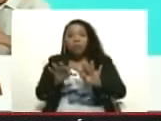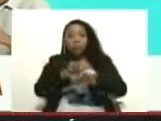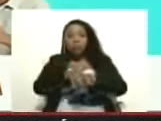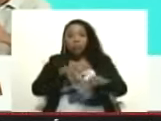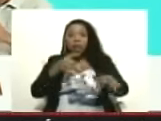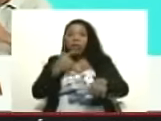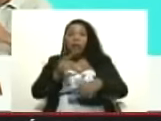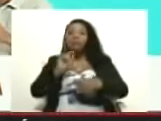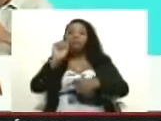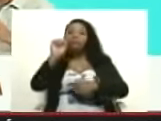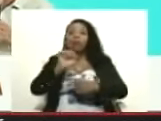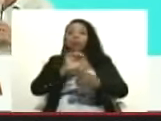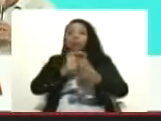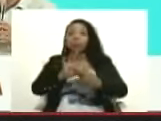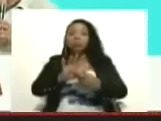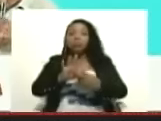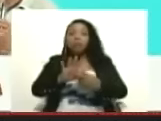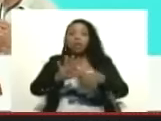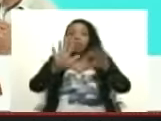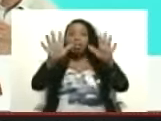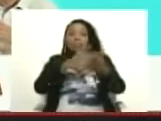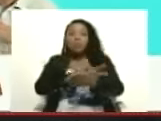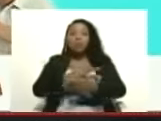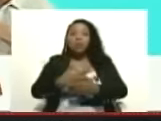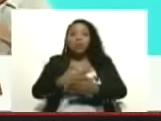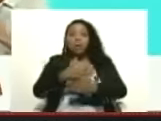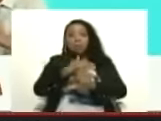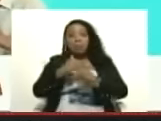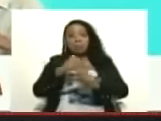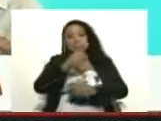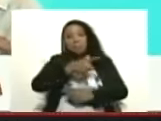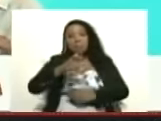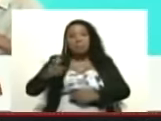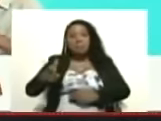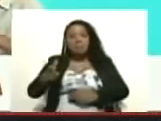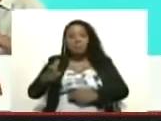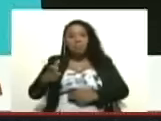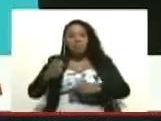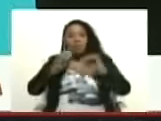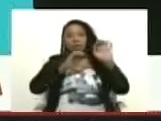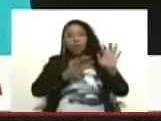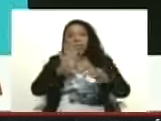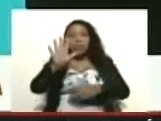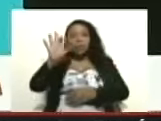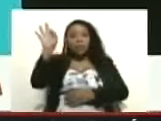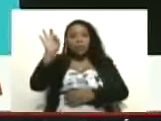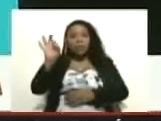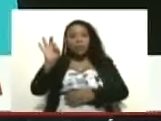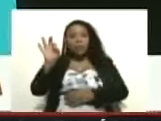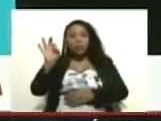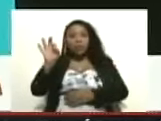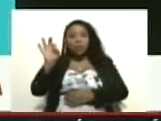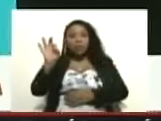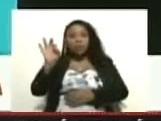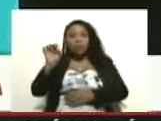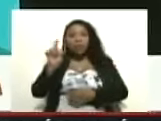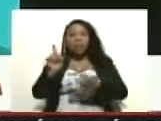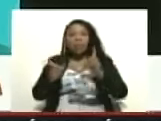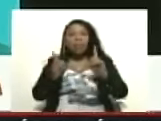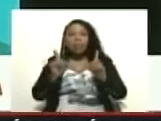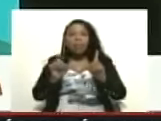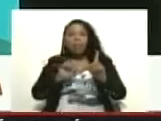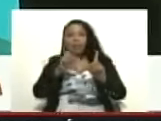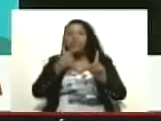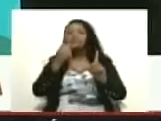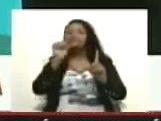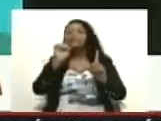habló de manera abrumadora más de 10 millones y medio de personas en un 95 al 98 por dependiendo de la pregunta dijeron sí